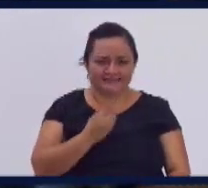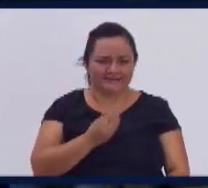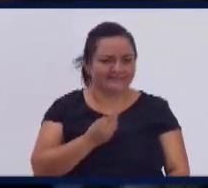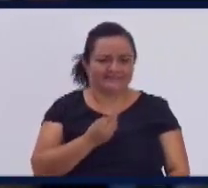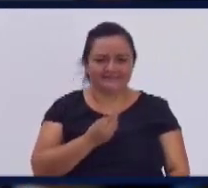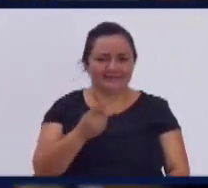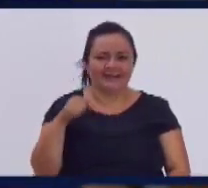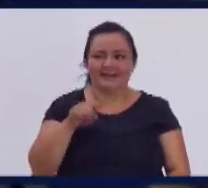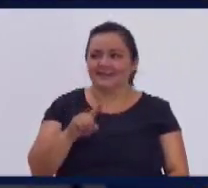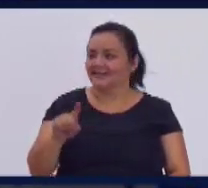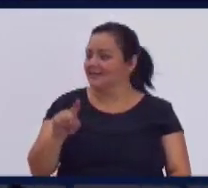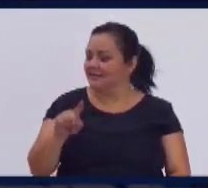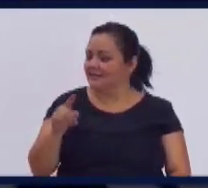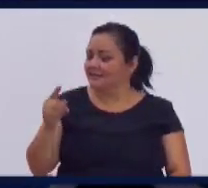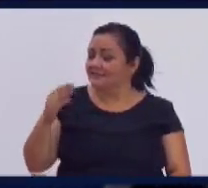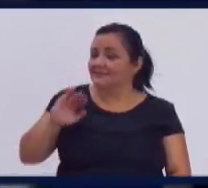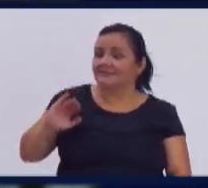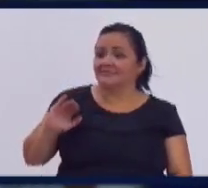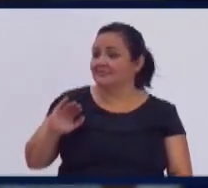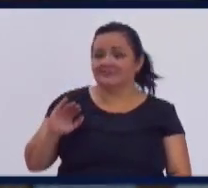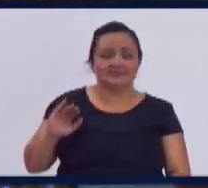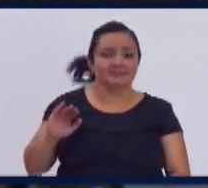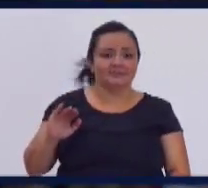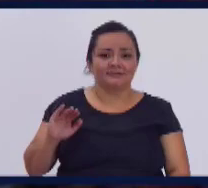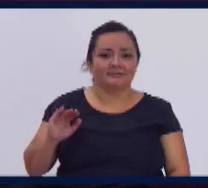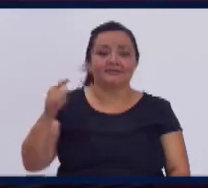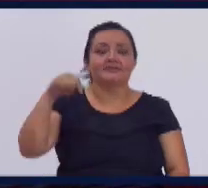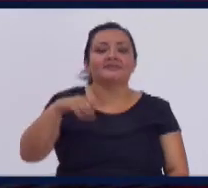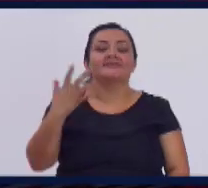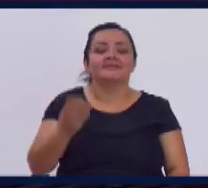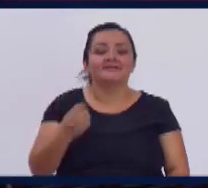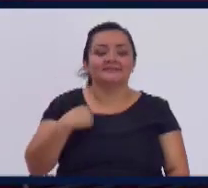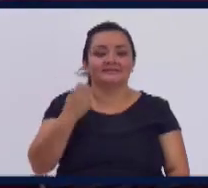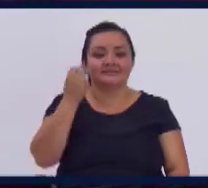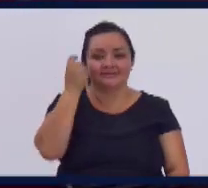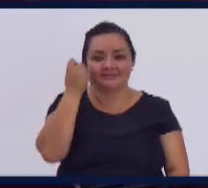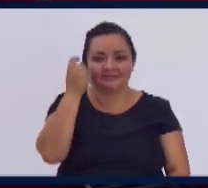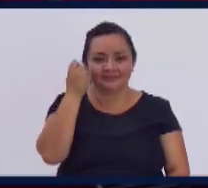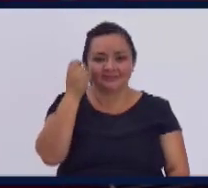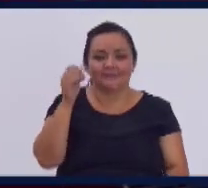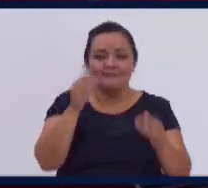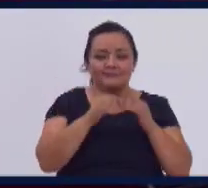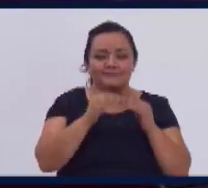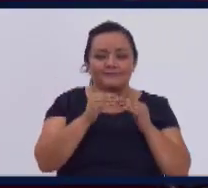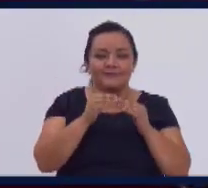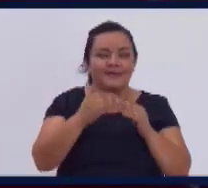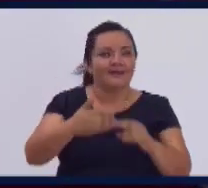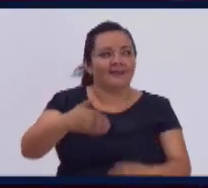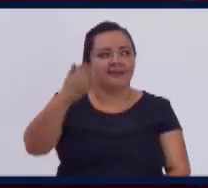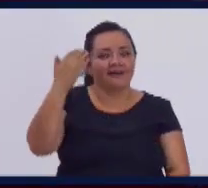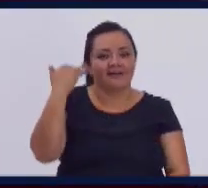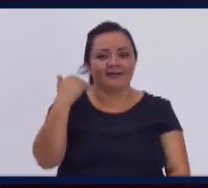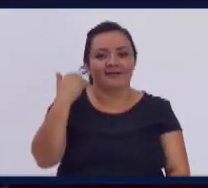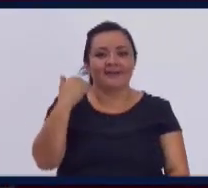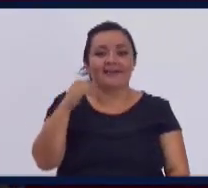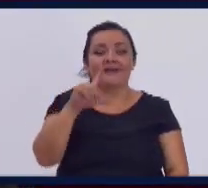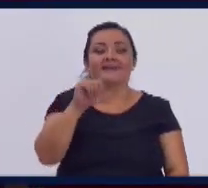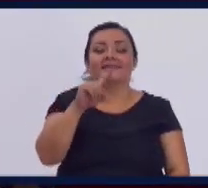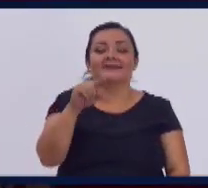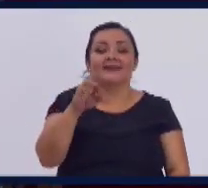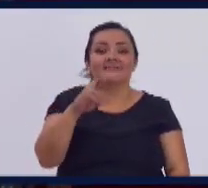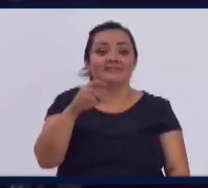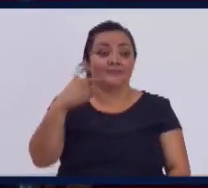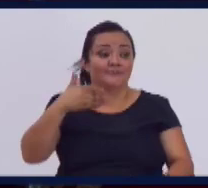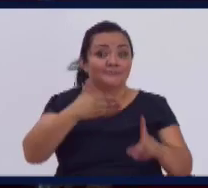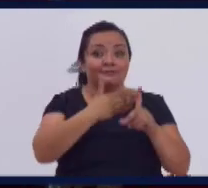temor al rechazo, no tengo temor al fracaso, porque hoy he entendido que así como hubo un complot para matar a Lázaro y a